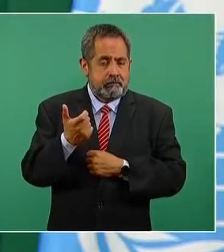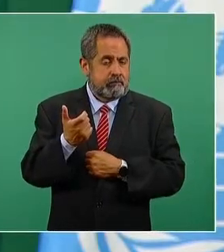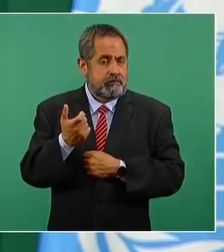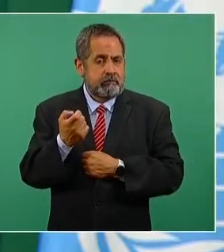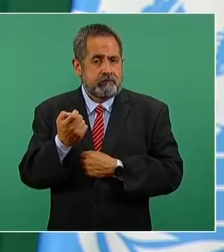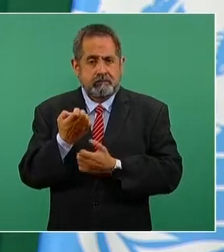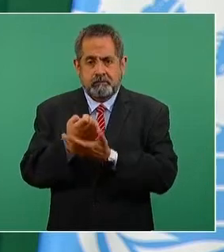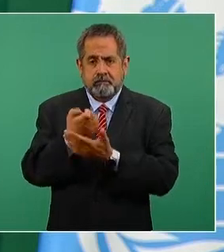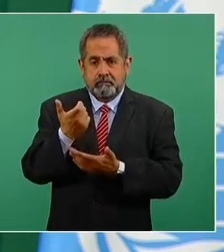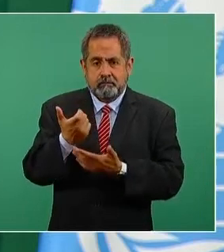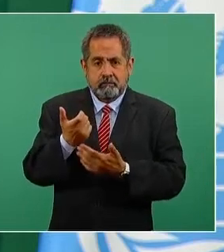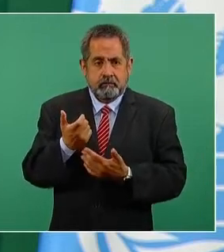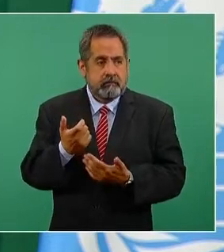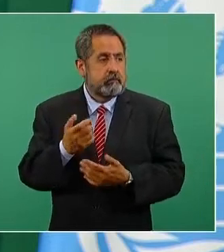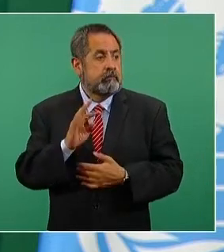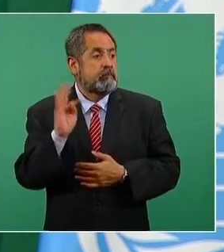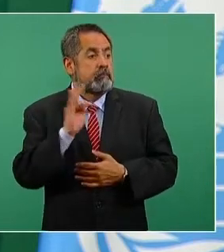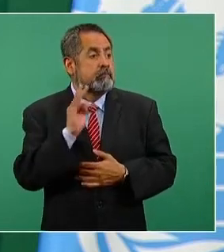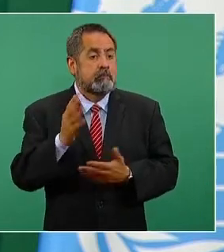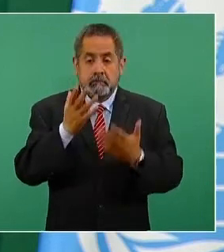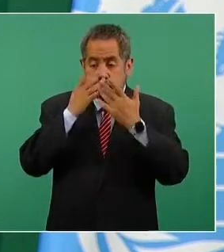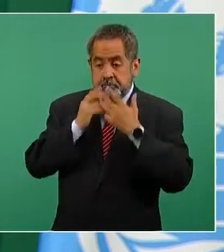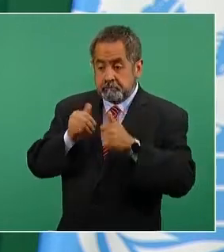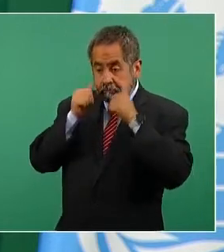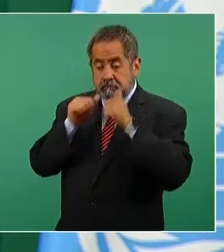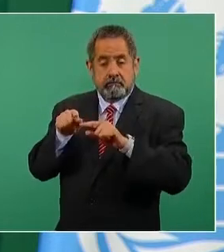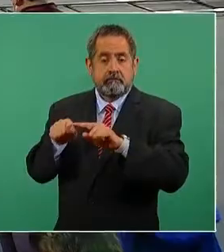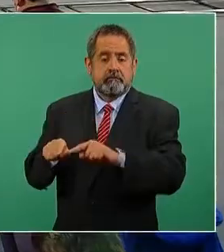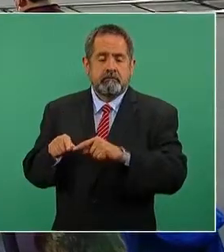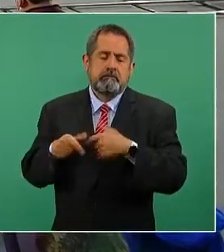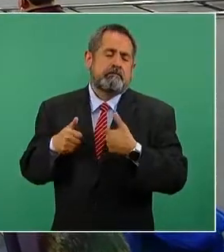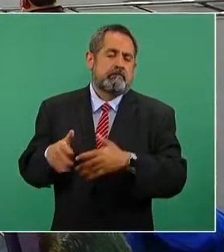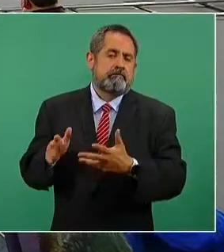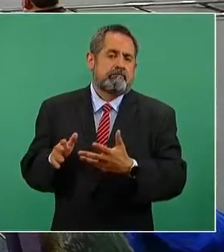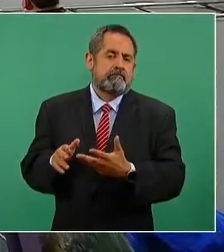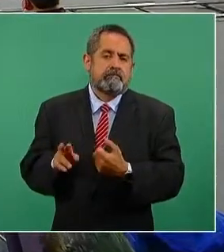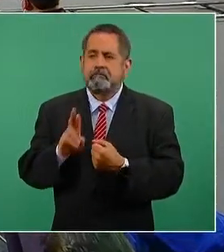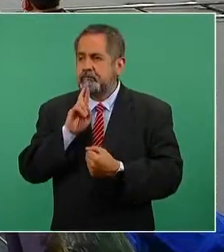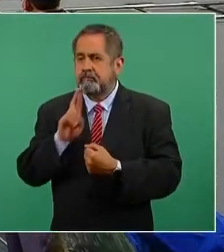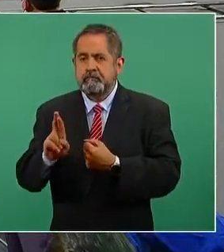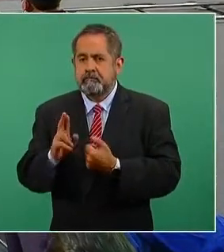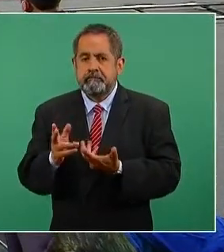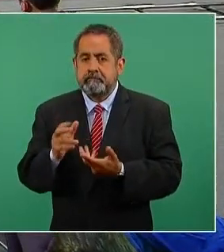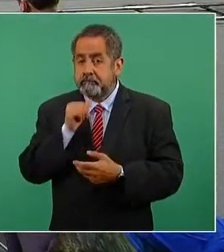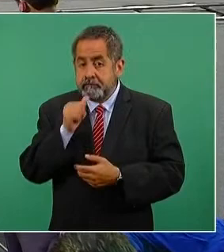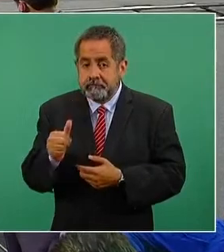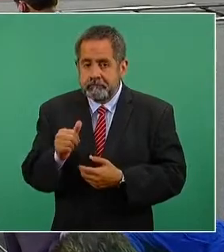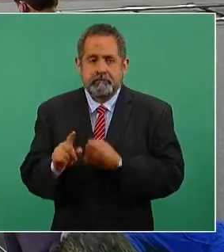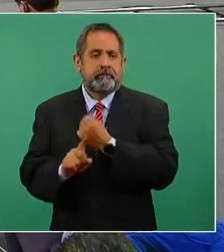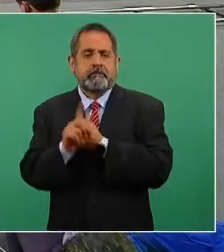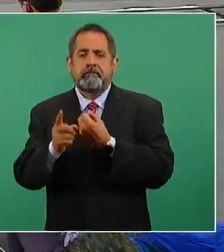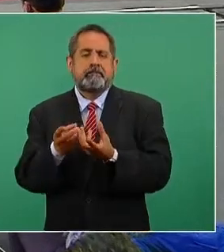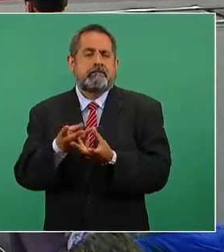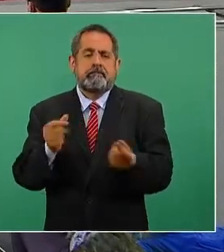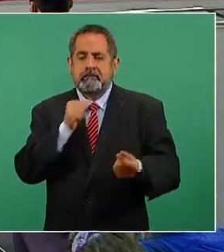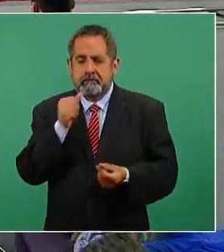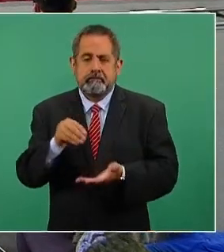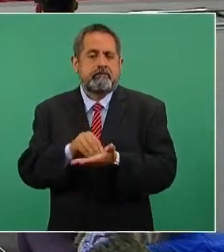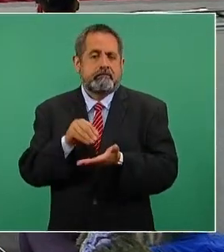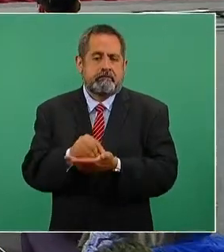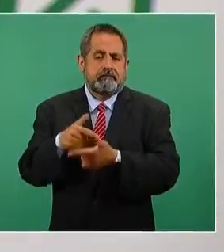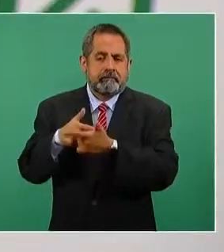hay una acción del mismo tamaño, pues no se puede resolver el problema que estamos